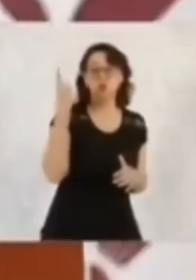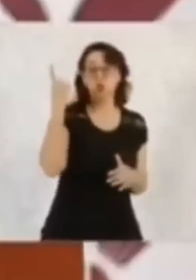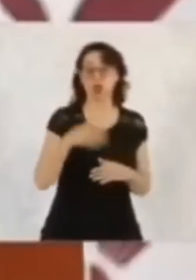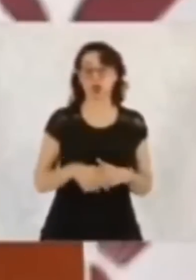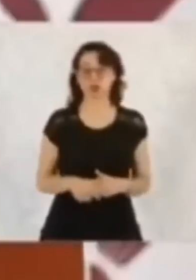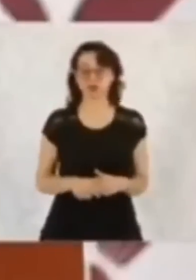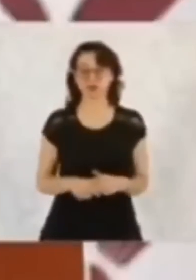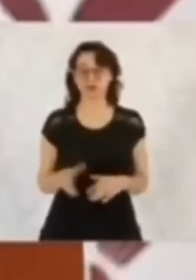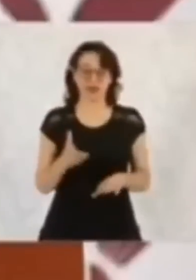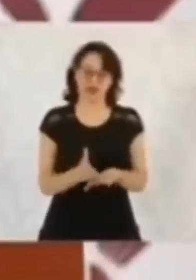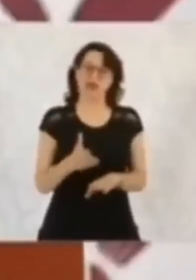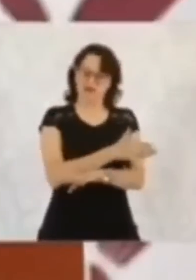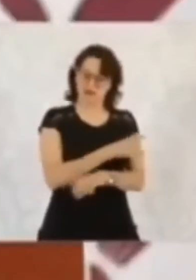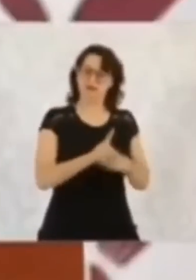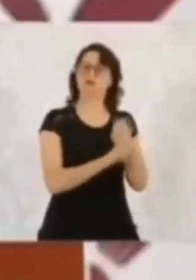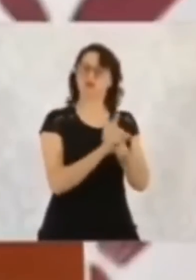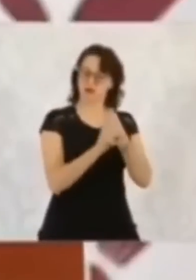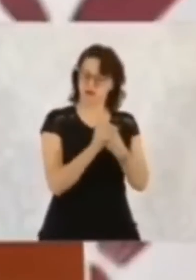Salinas.